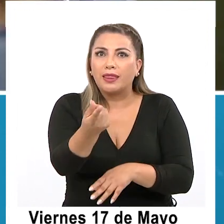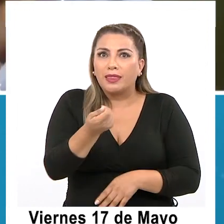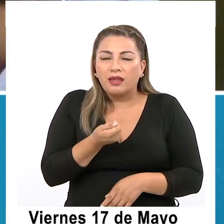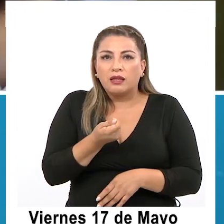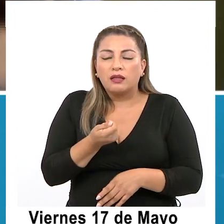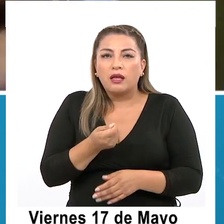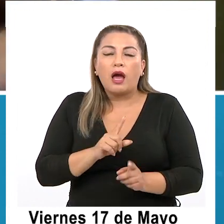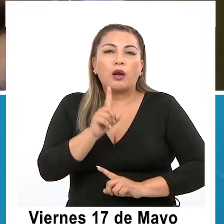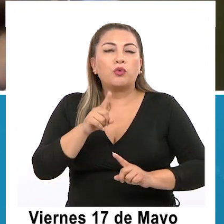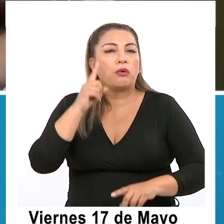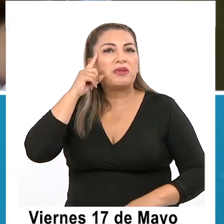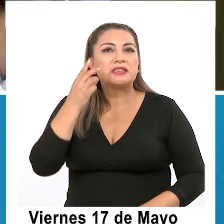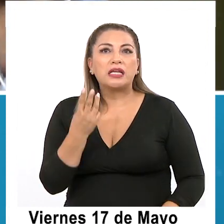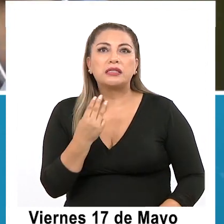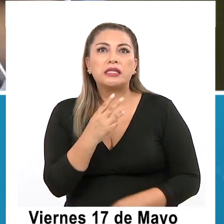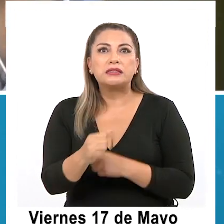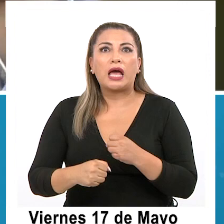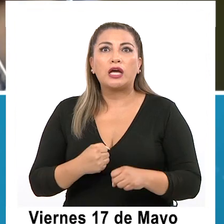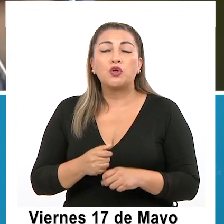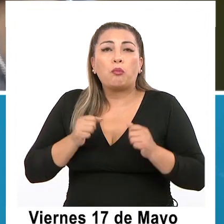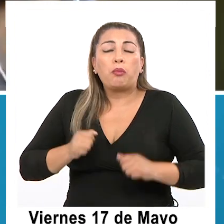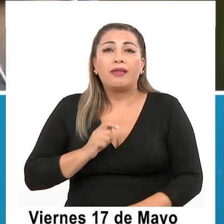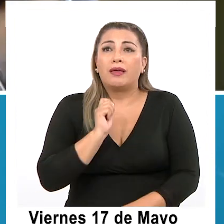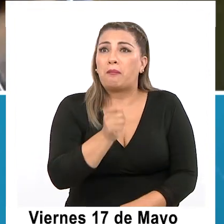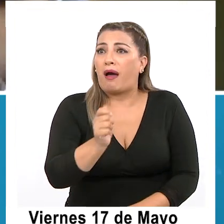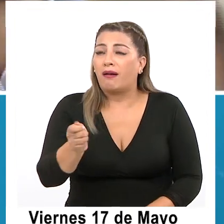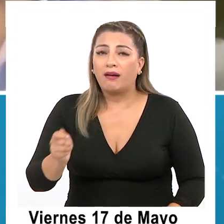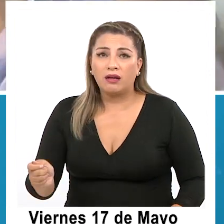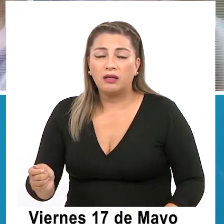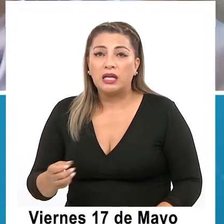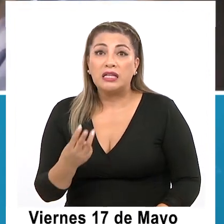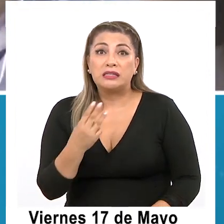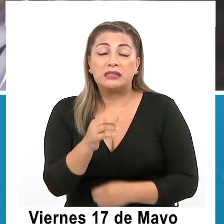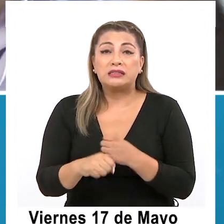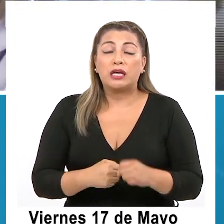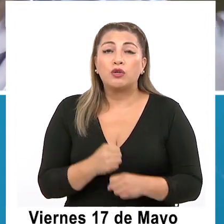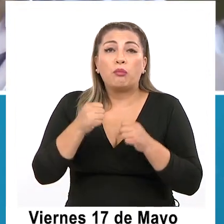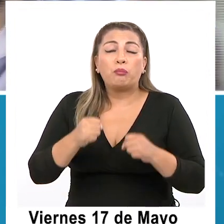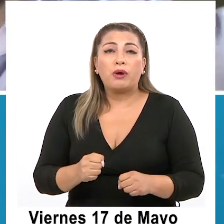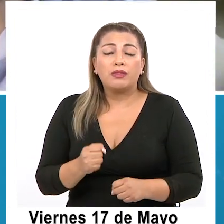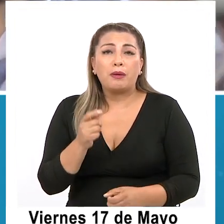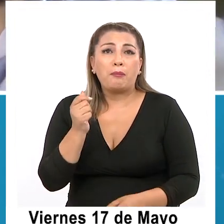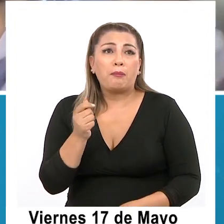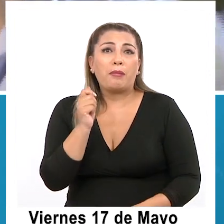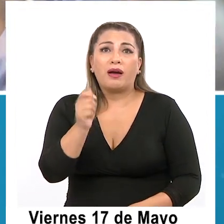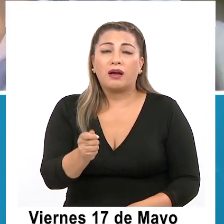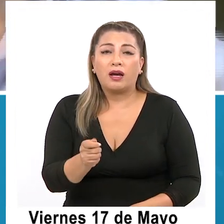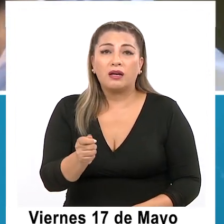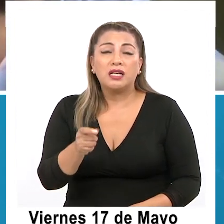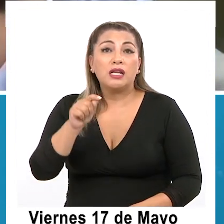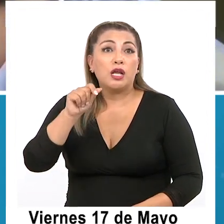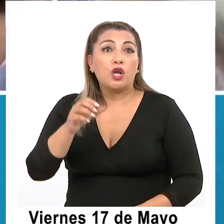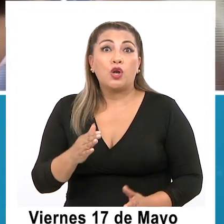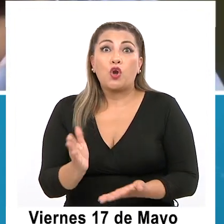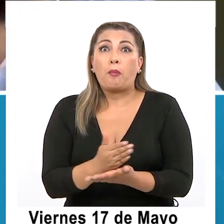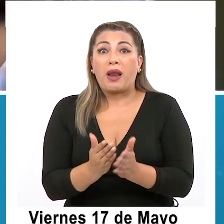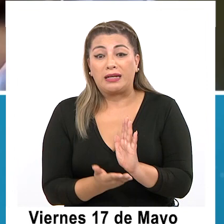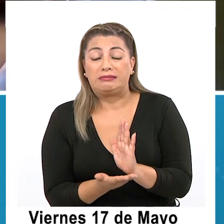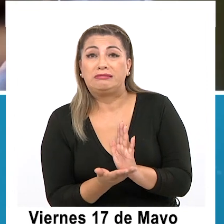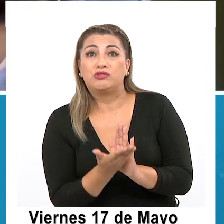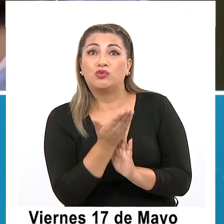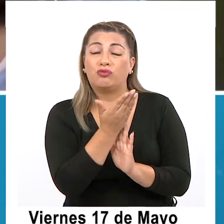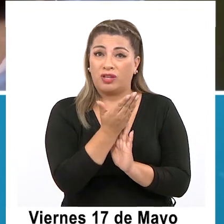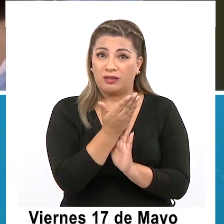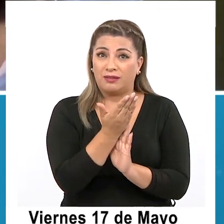dieron 13 años para pagar, sino que 13 años para pagar y puede pagarla con esta herramienta de subir libremente los planes a partir